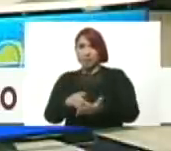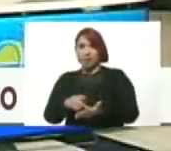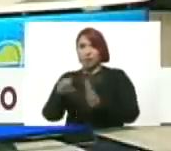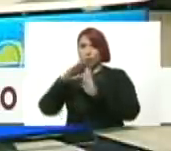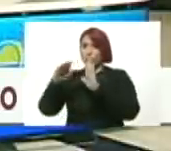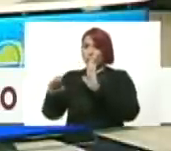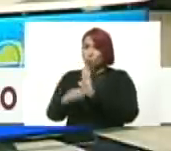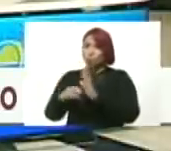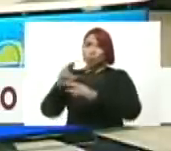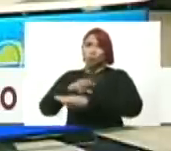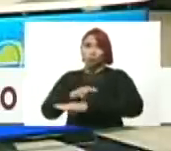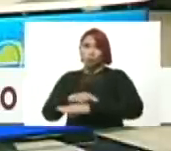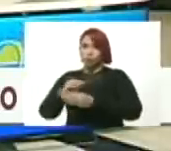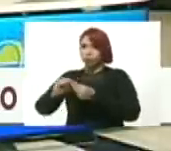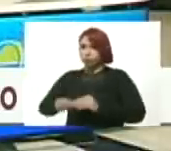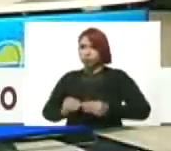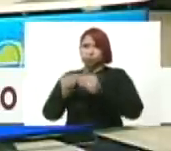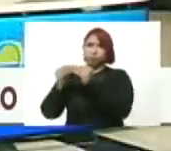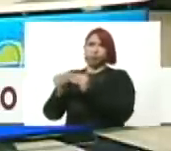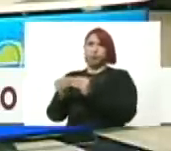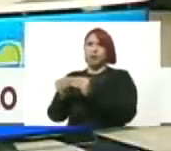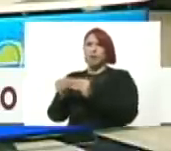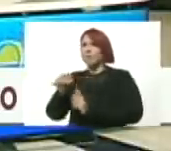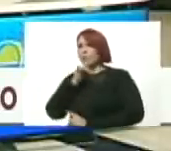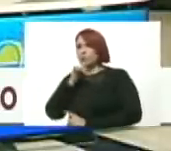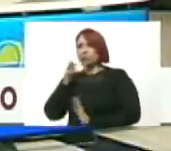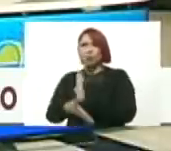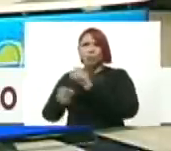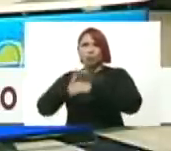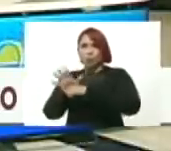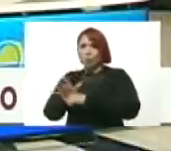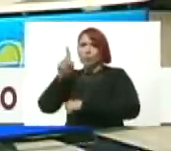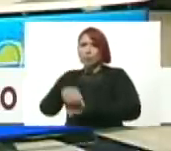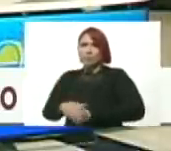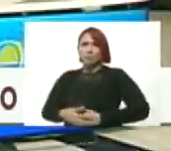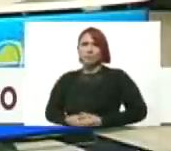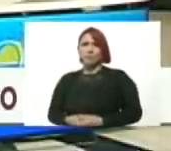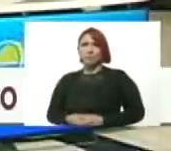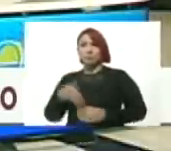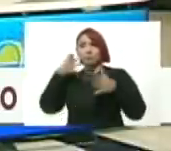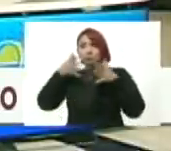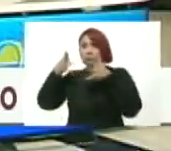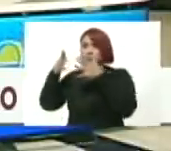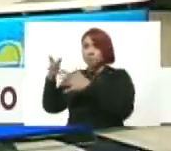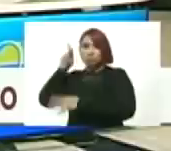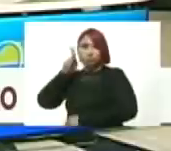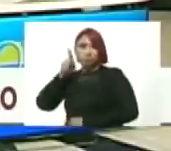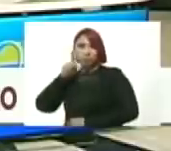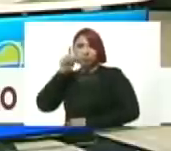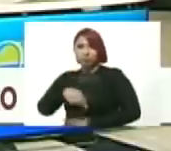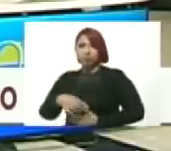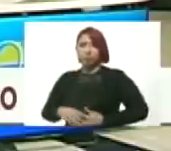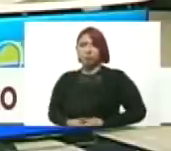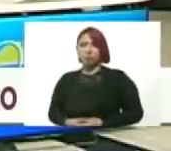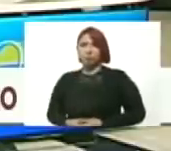mantenimiento de reparación de equipo para formación en kobe para la formación como docentes para la formación en